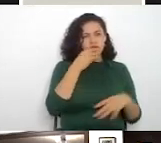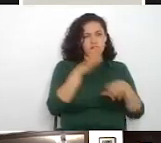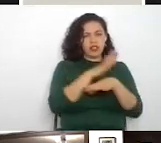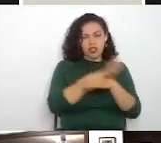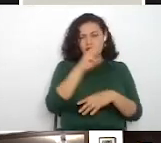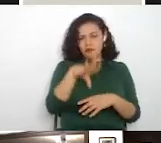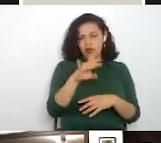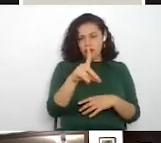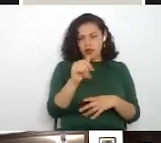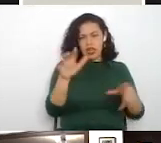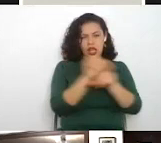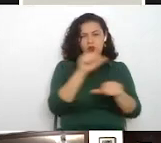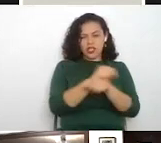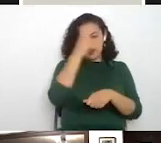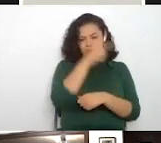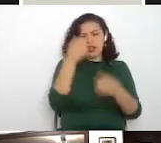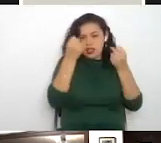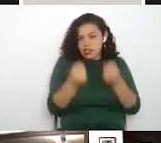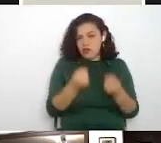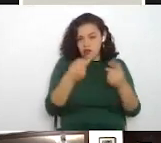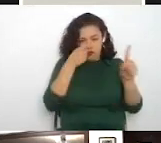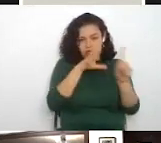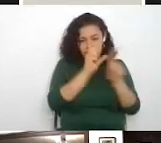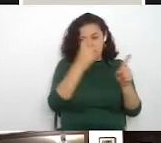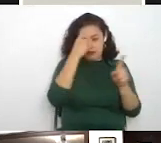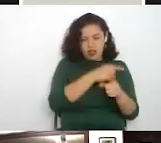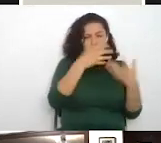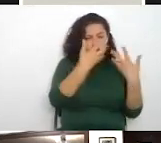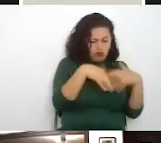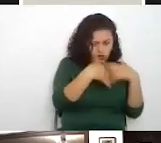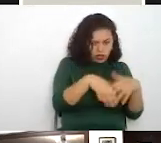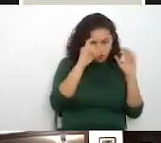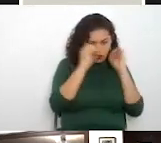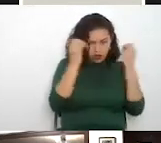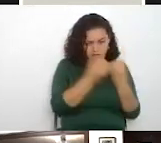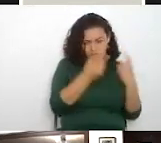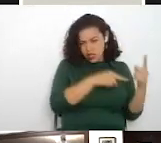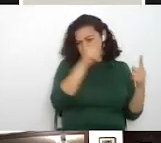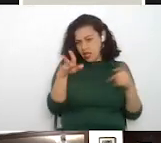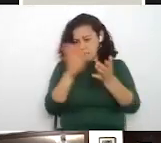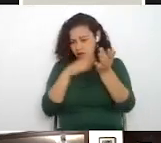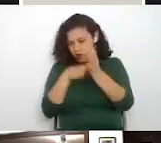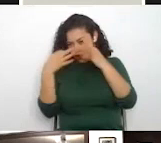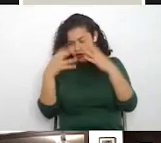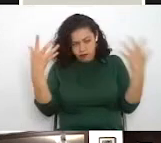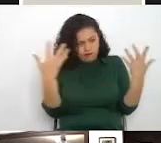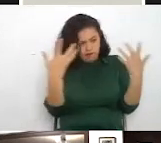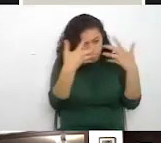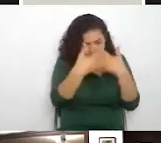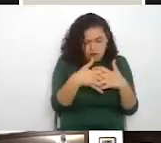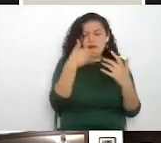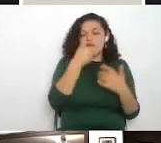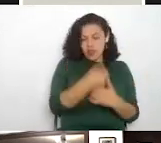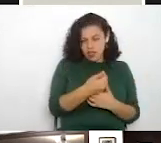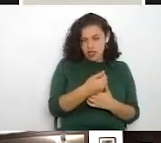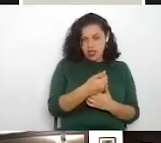Entonces se hace con el fin de garantizar la congruencia con el funcionamiento de la organización y que esa información que está